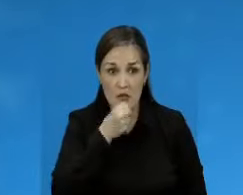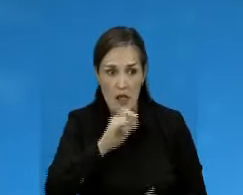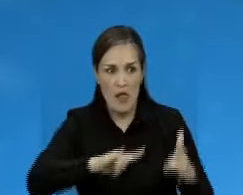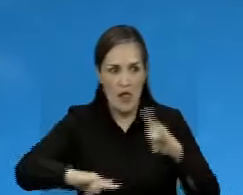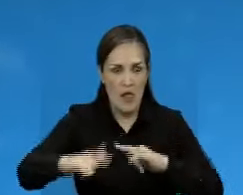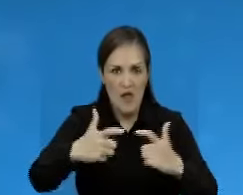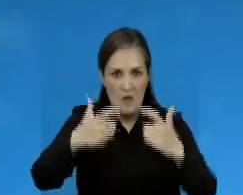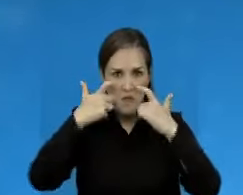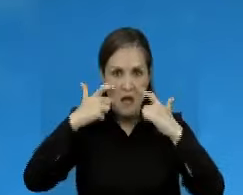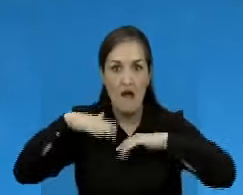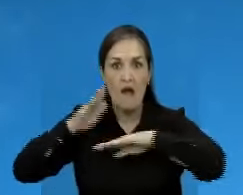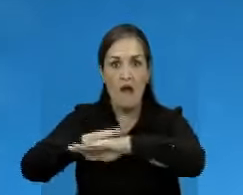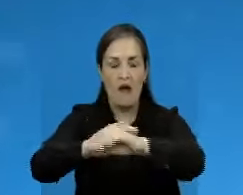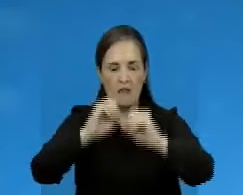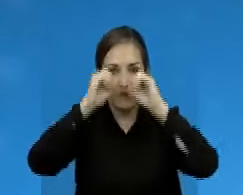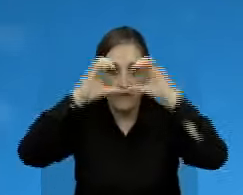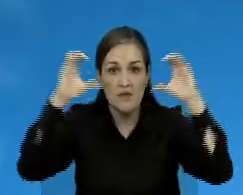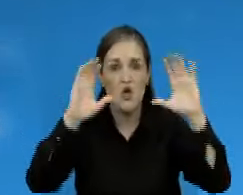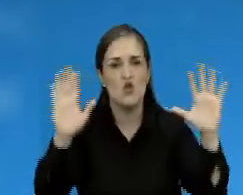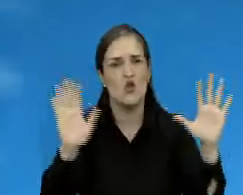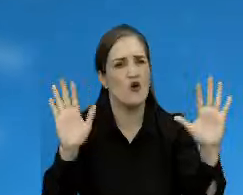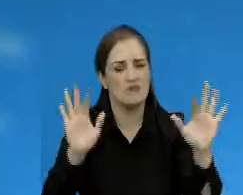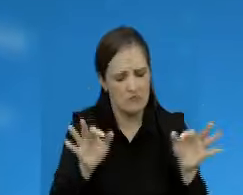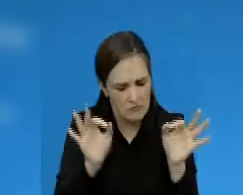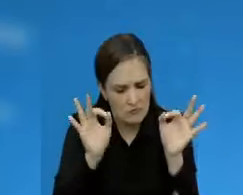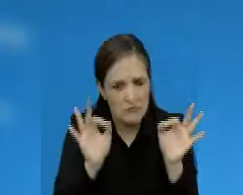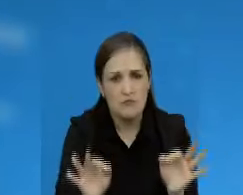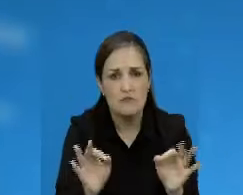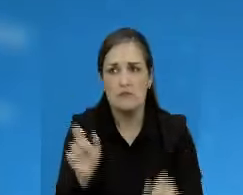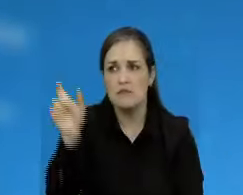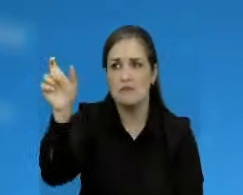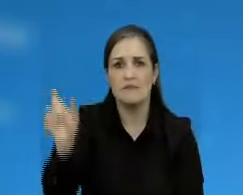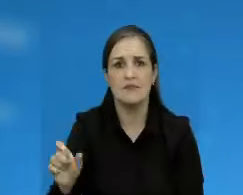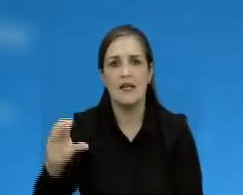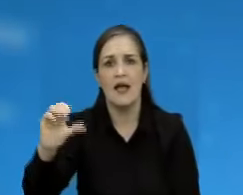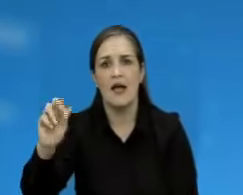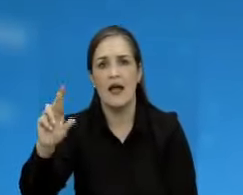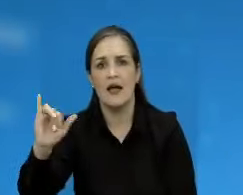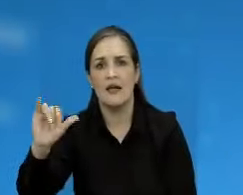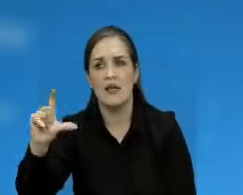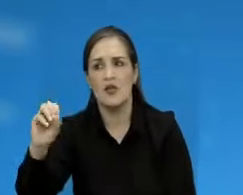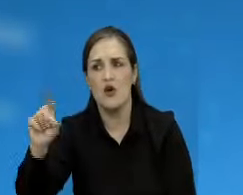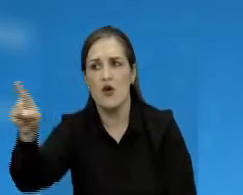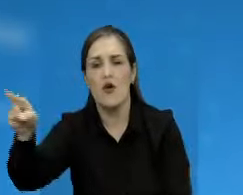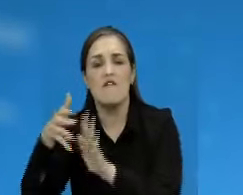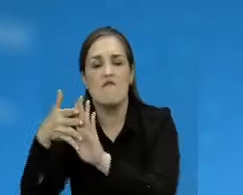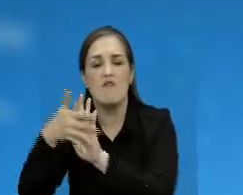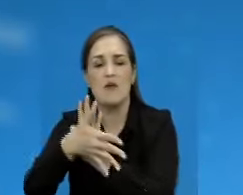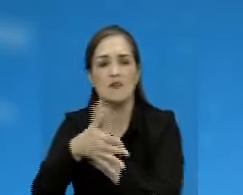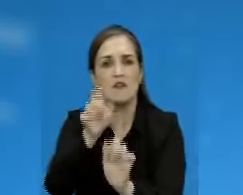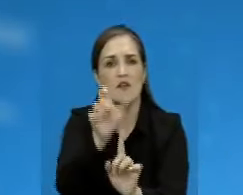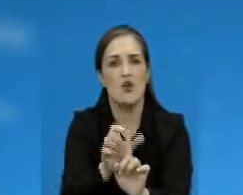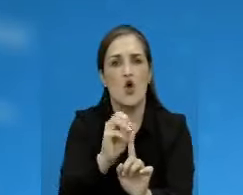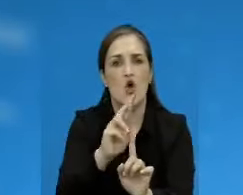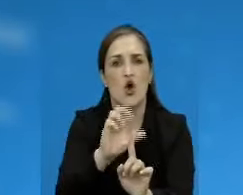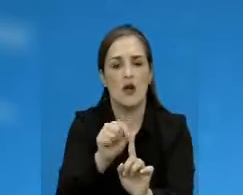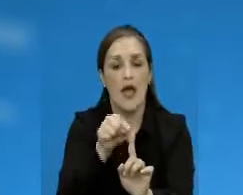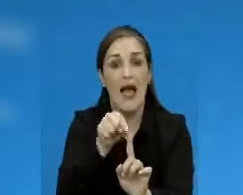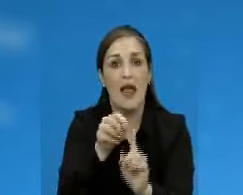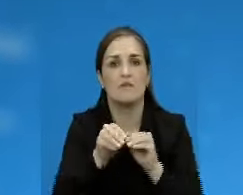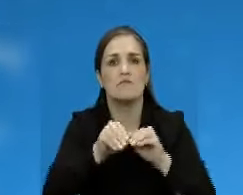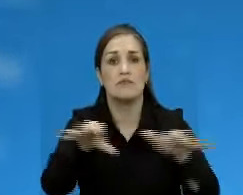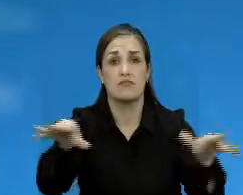catastrofismo, son datos que les entregó el director Carlos Carrillo al senador Correa. 100 billones de pesos que no aparecen de la